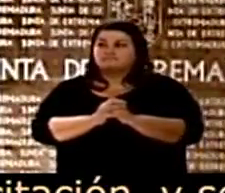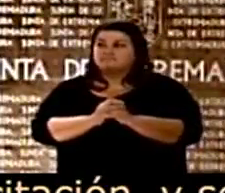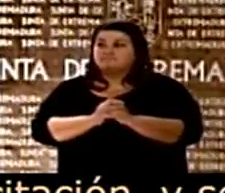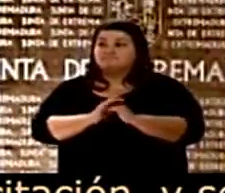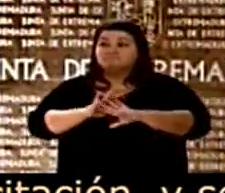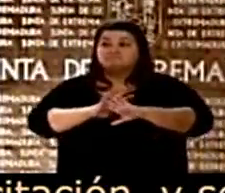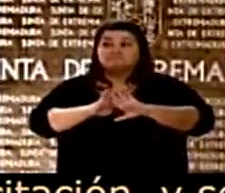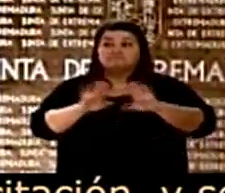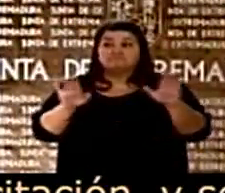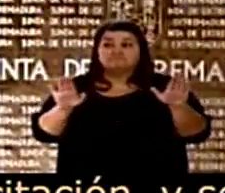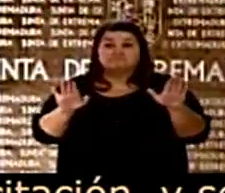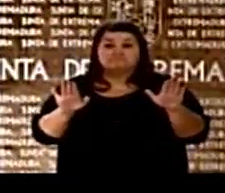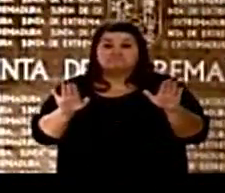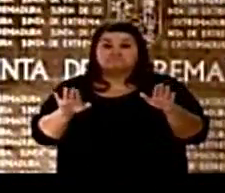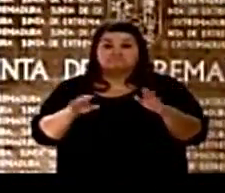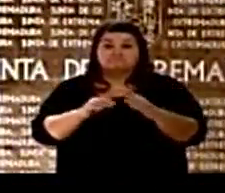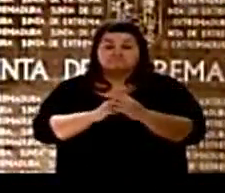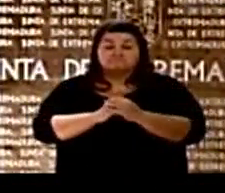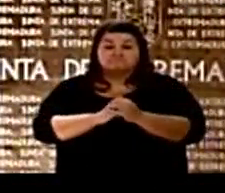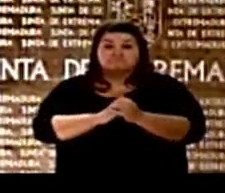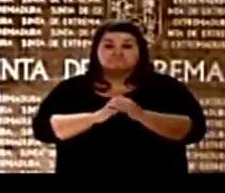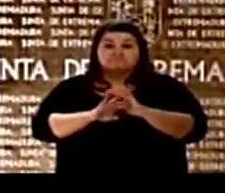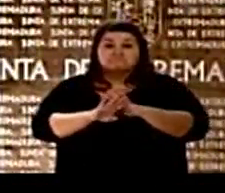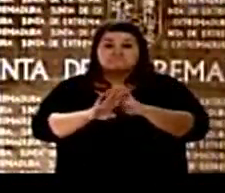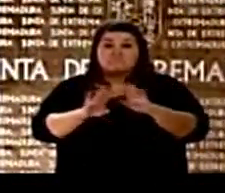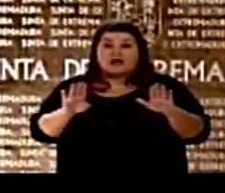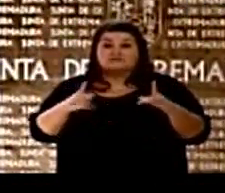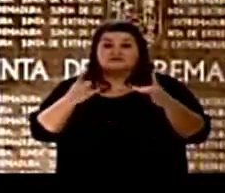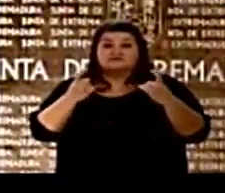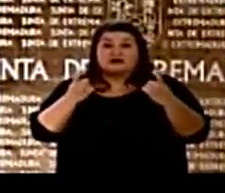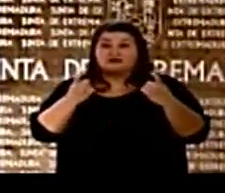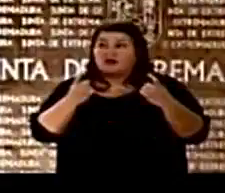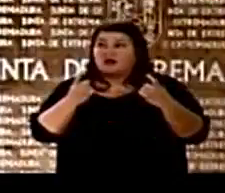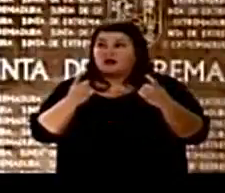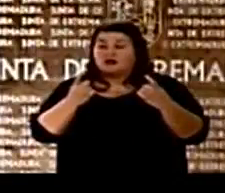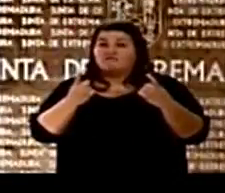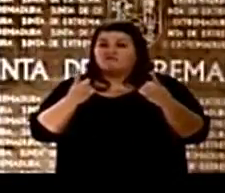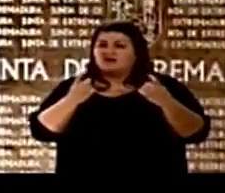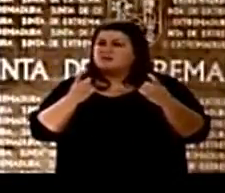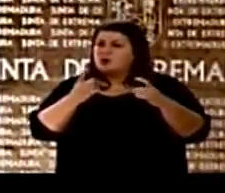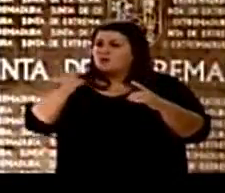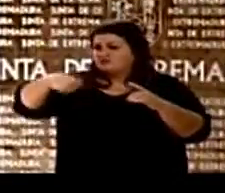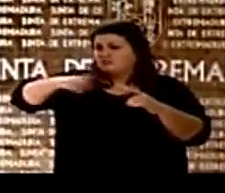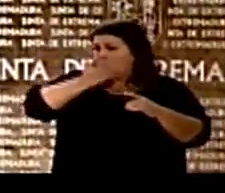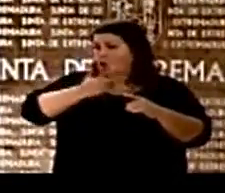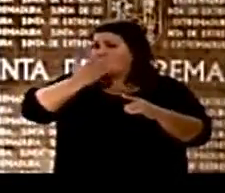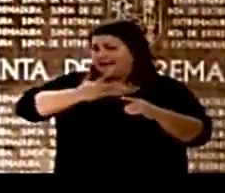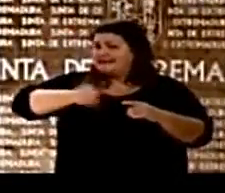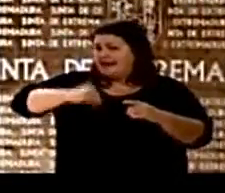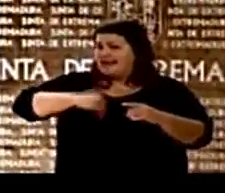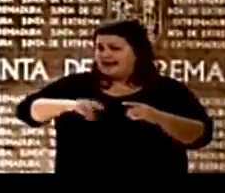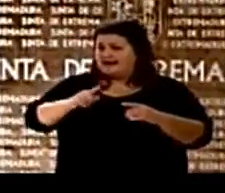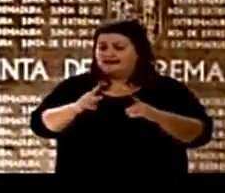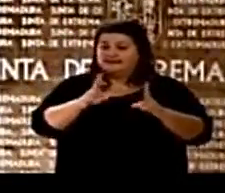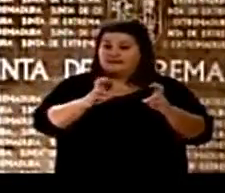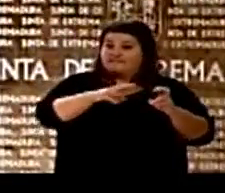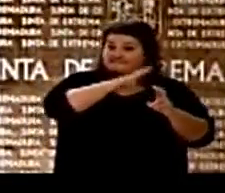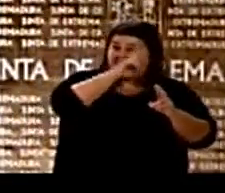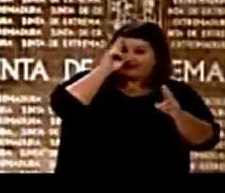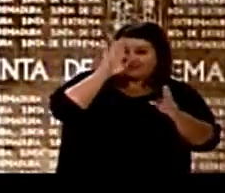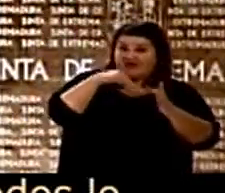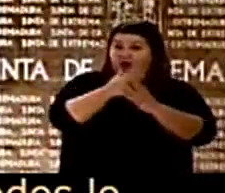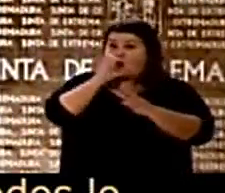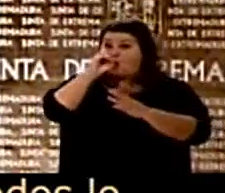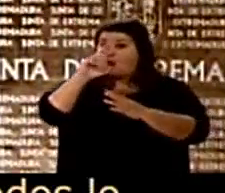Por lo demás, nos quedaría, pero esto ya pues todos lo conocemos, el tramo de